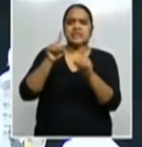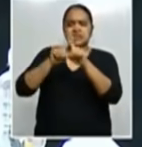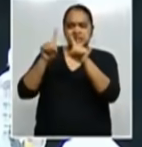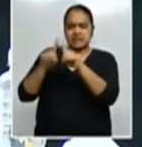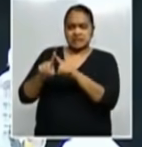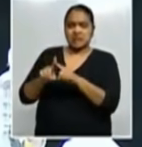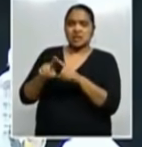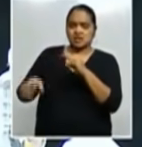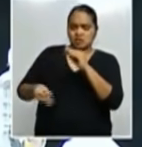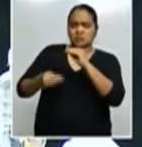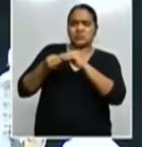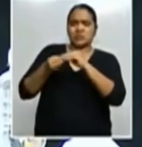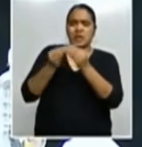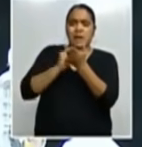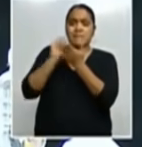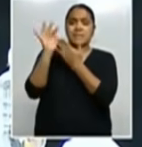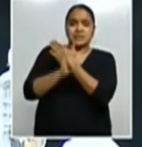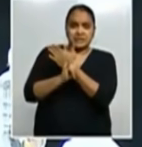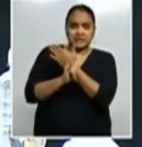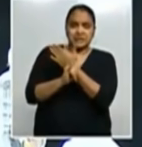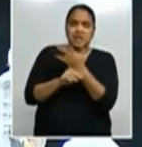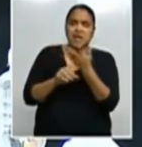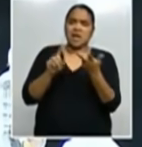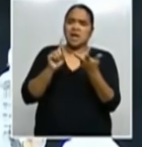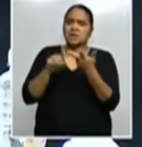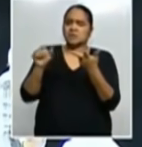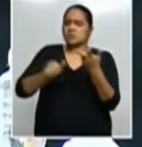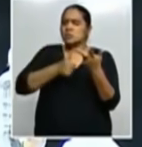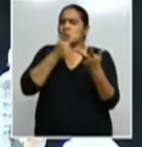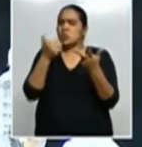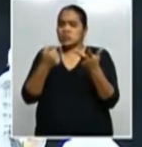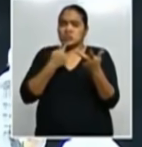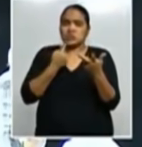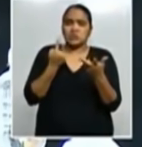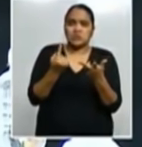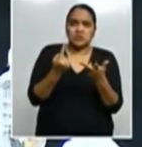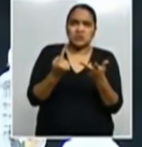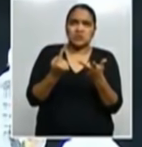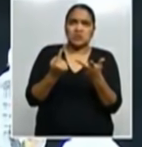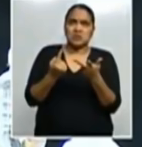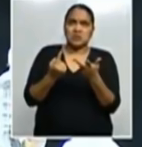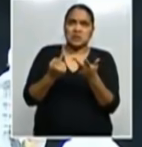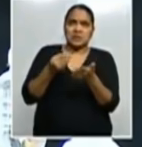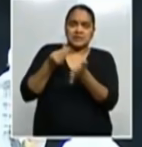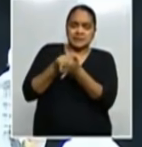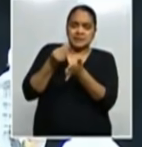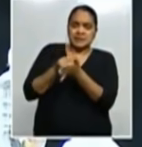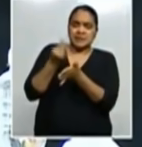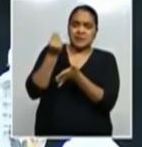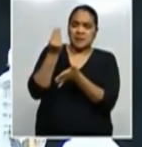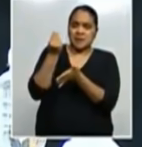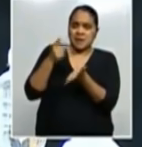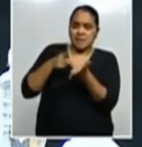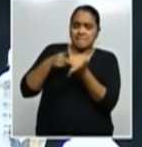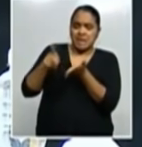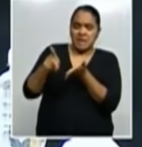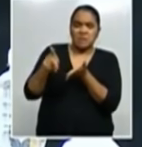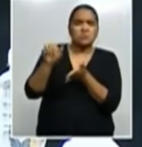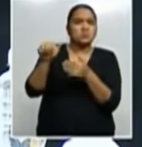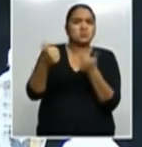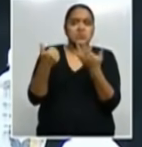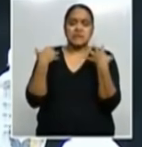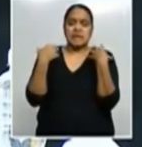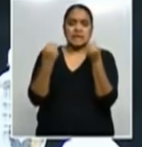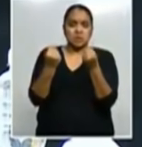También los otros programas orientados a mejorar el gasto y la inversión en salud. O sea que son medidas